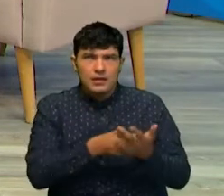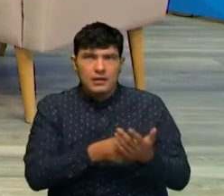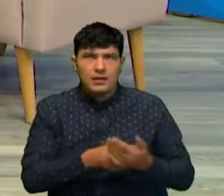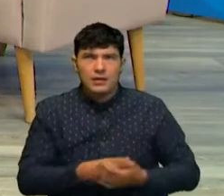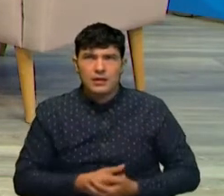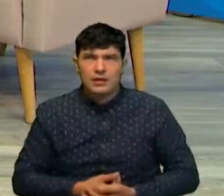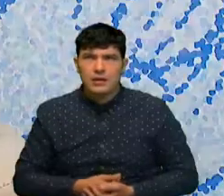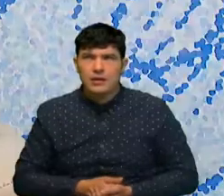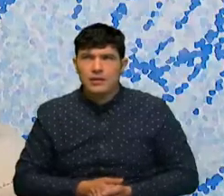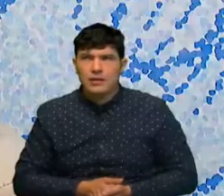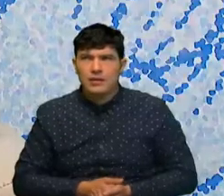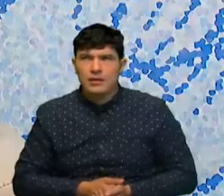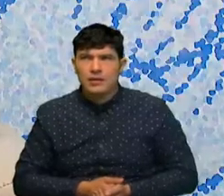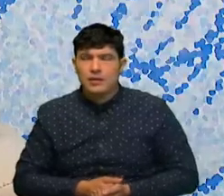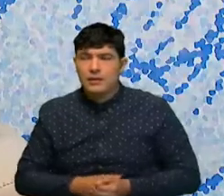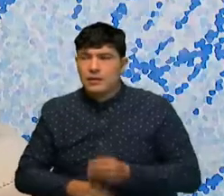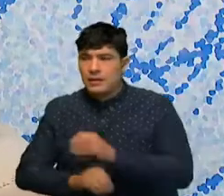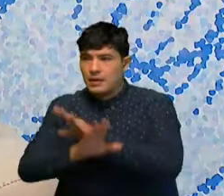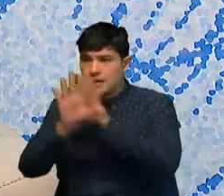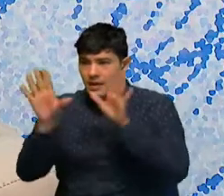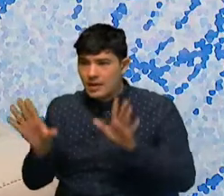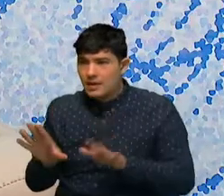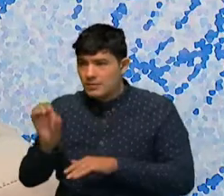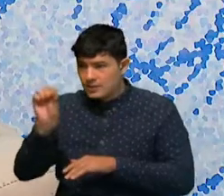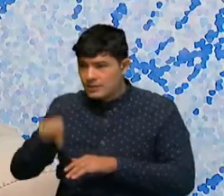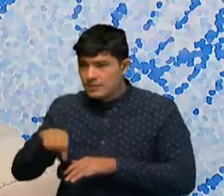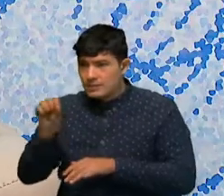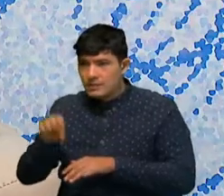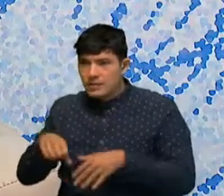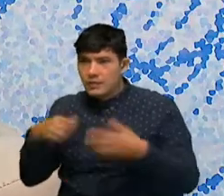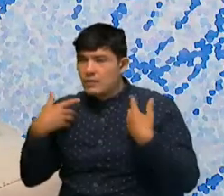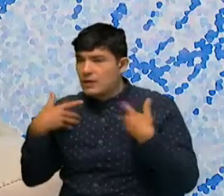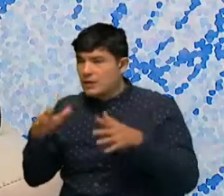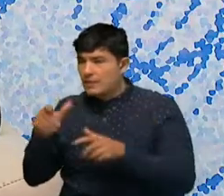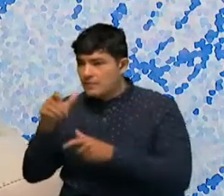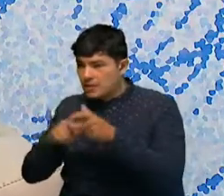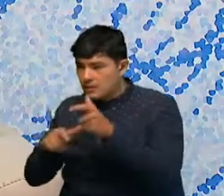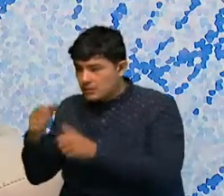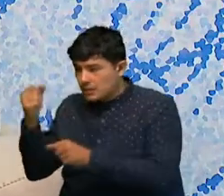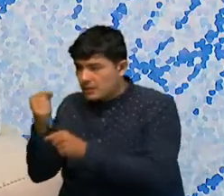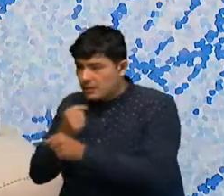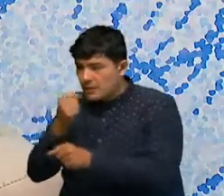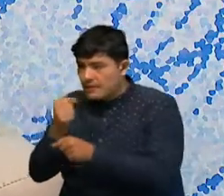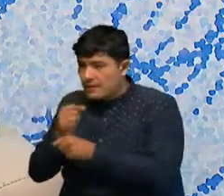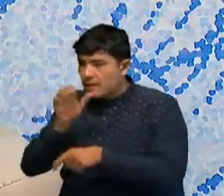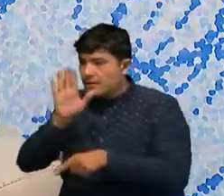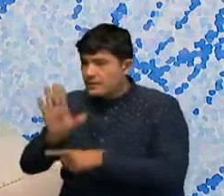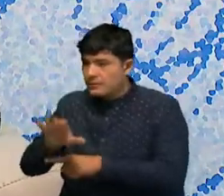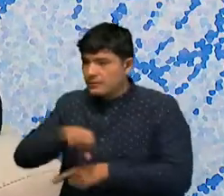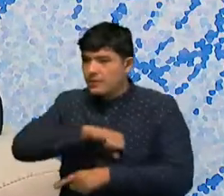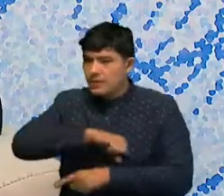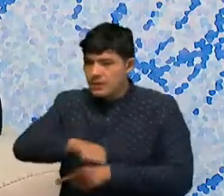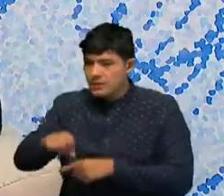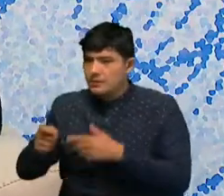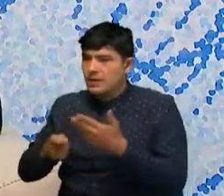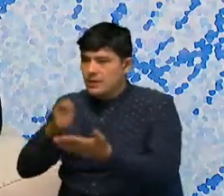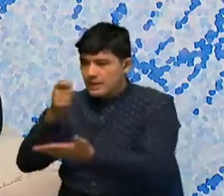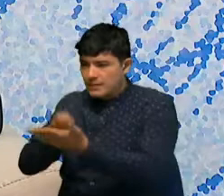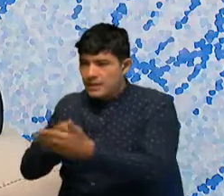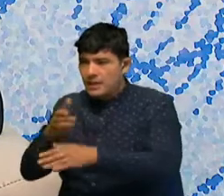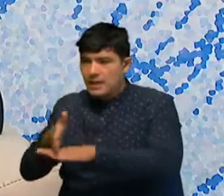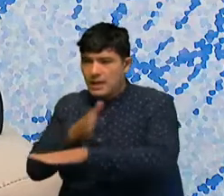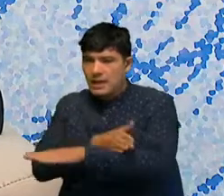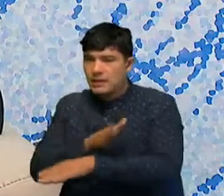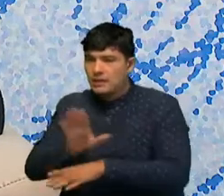remunerada. Claro, claro, es que cualquier persona que trabaje tiene derecho a que le paguen. Como decía la